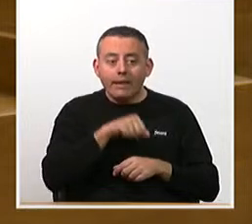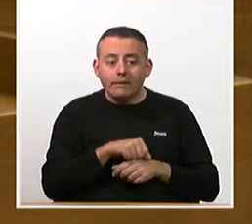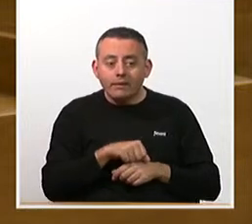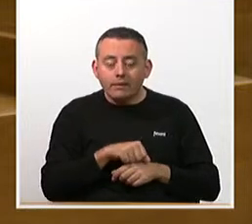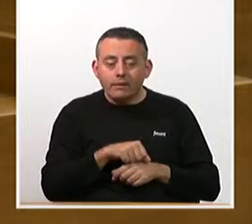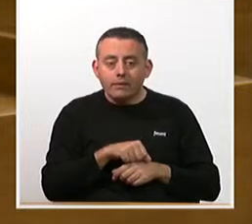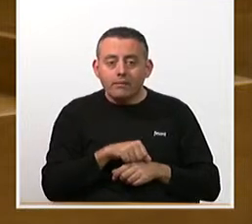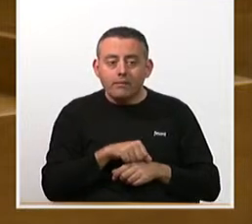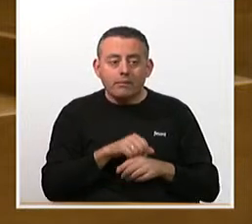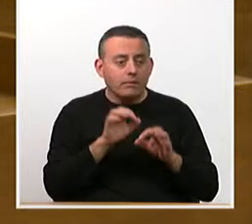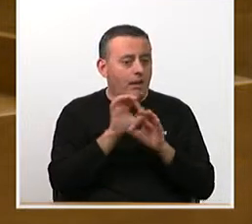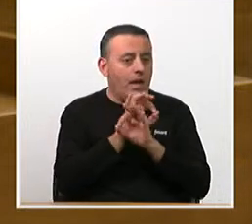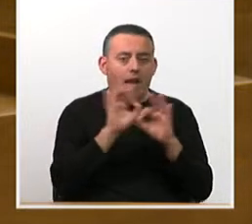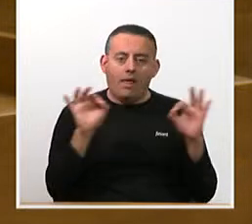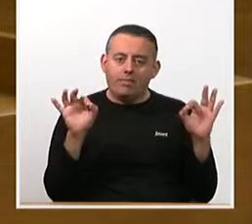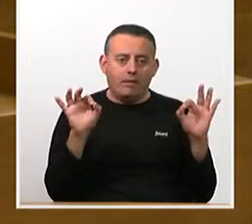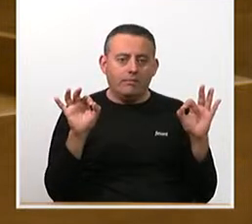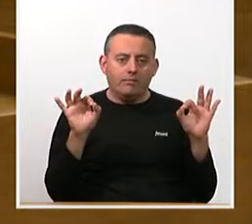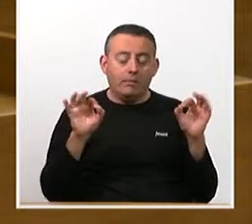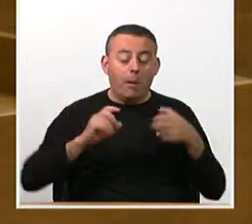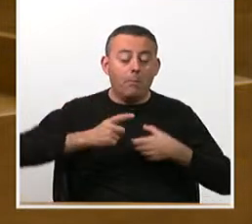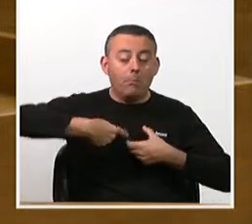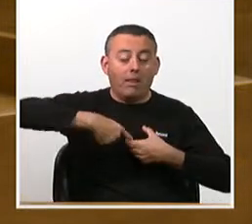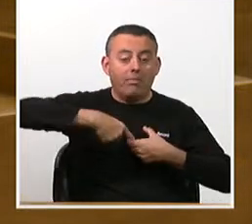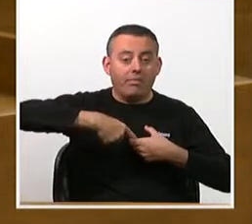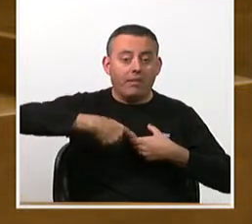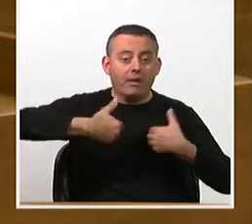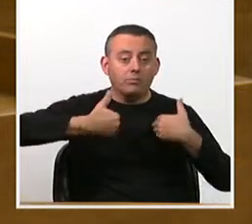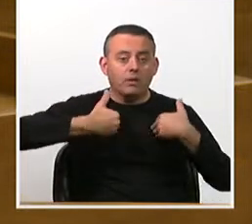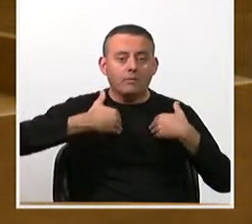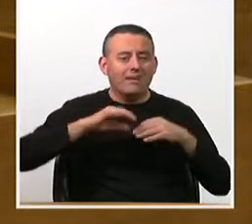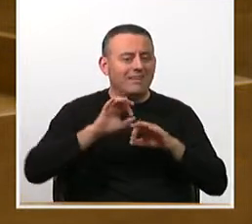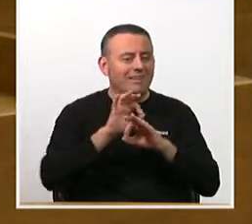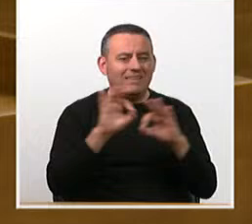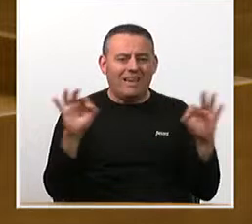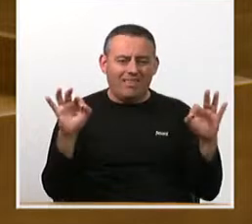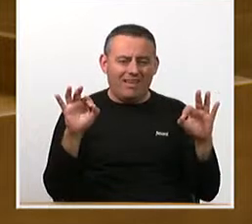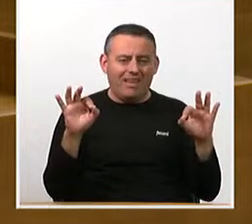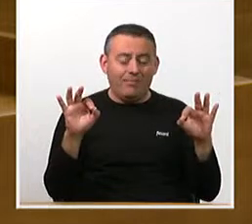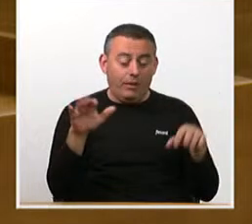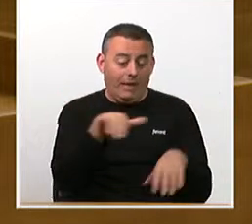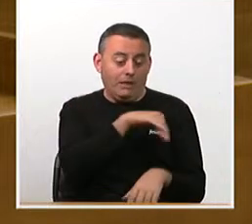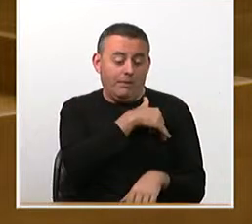deling no laing una